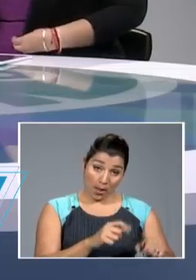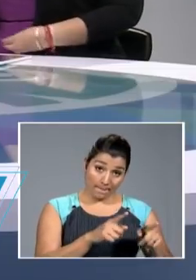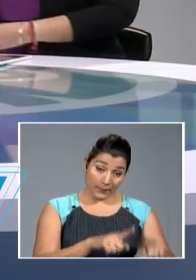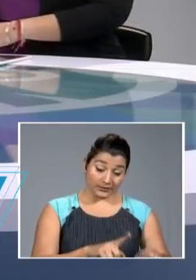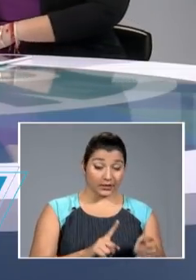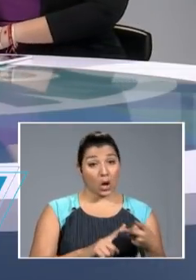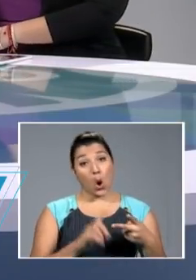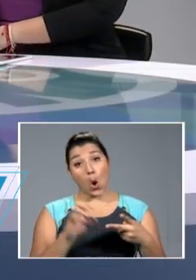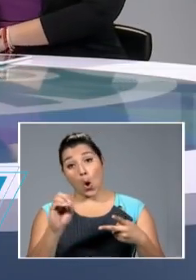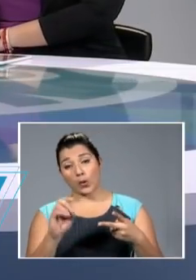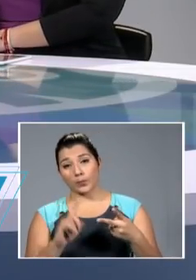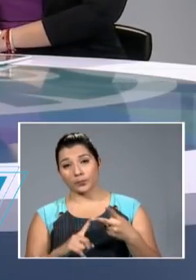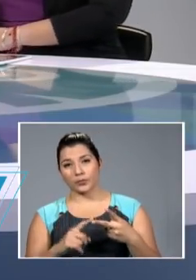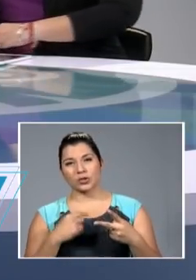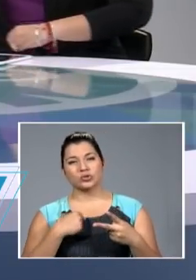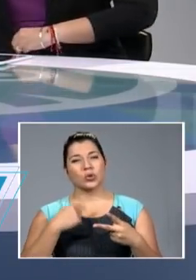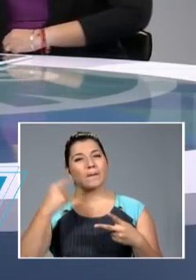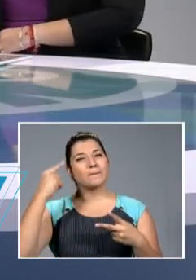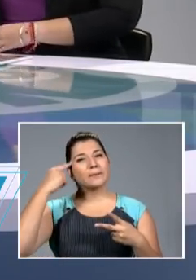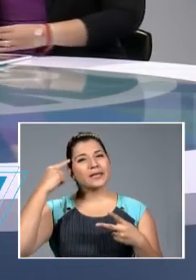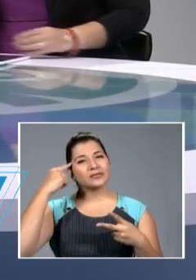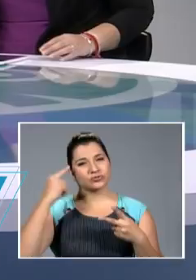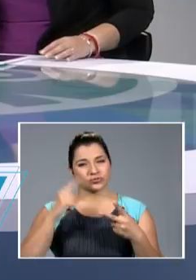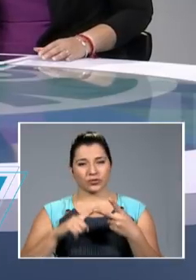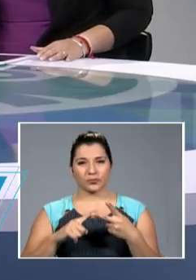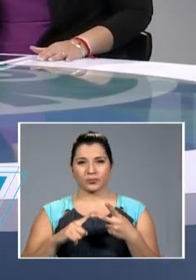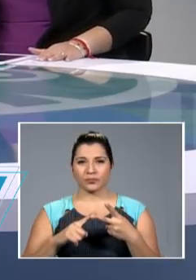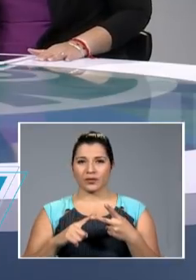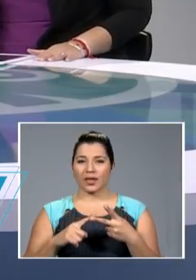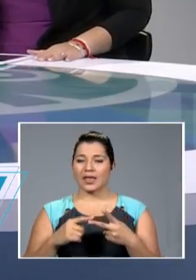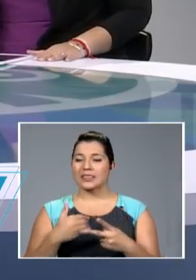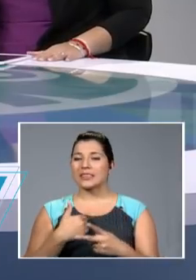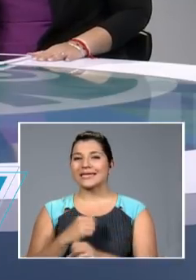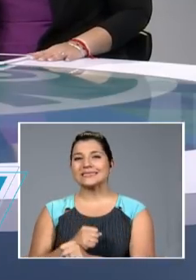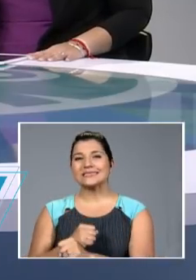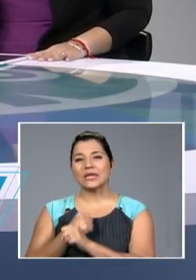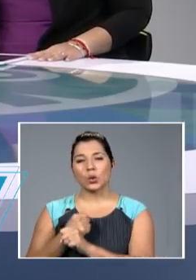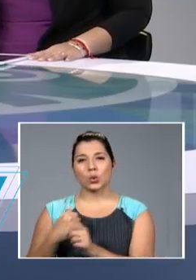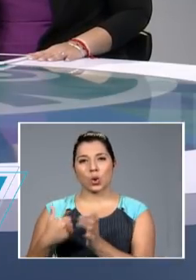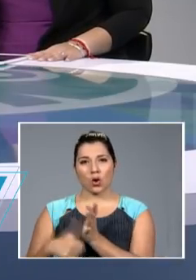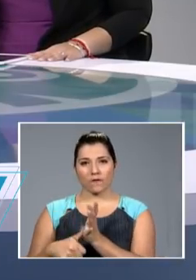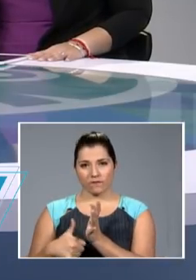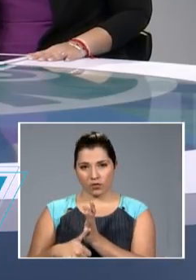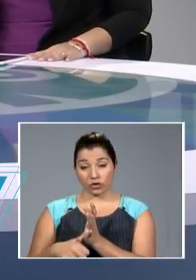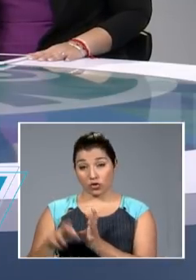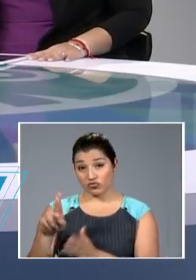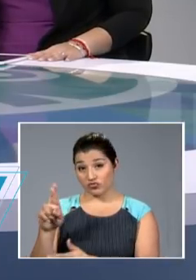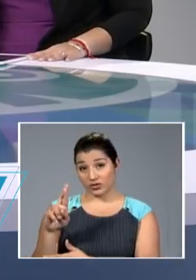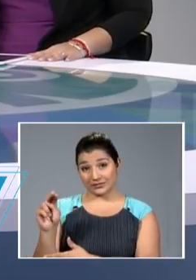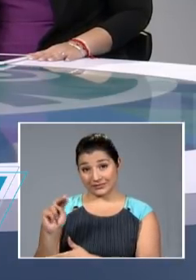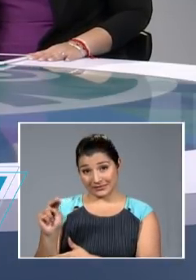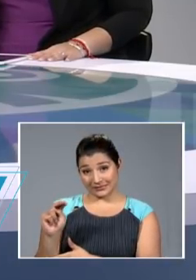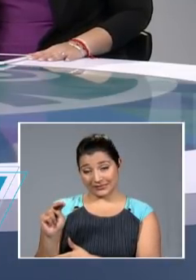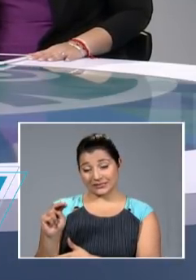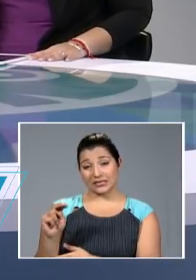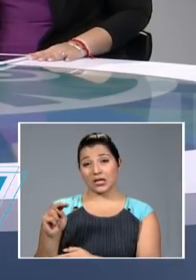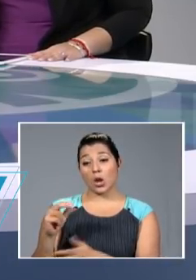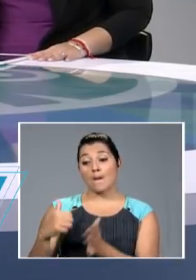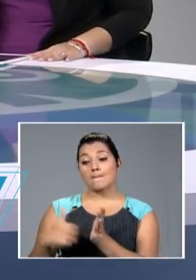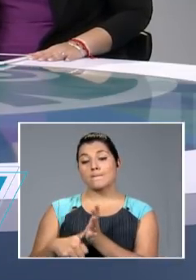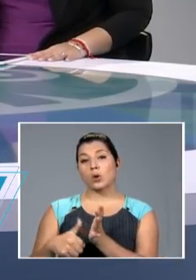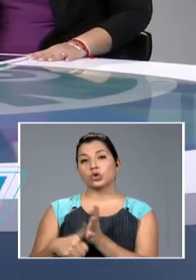otro caso, yo creo que tienen muy seguros los votos de Restauración de la gente que